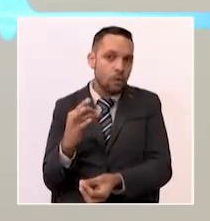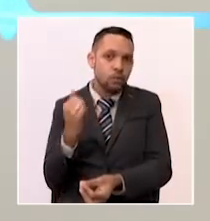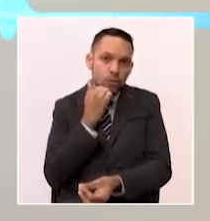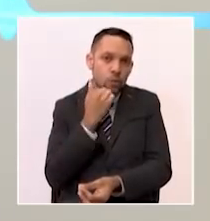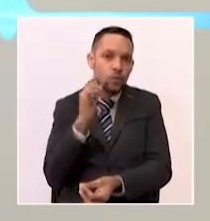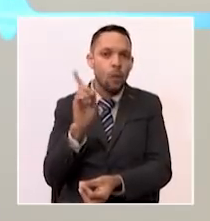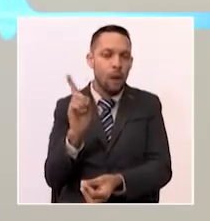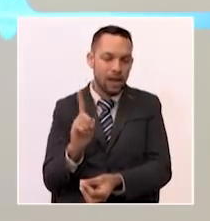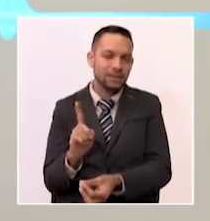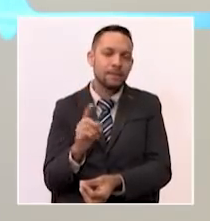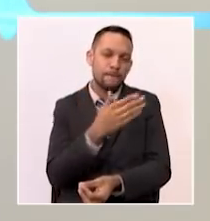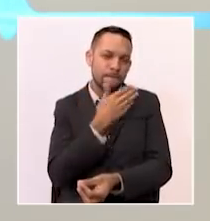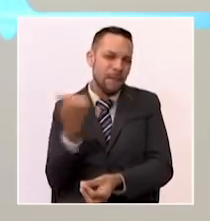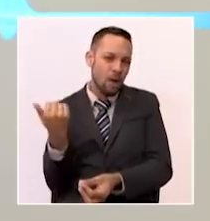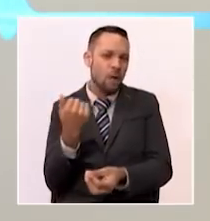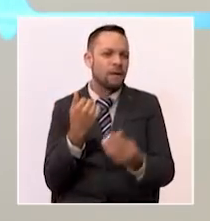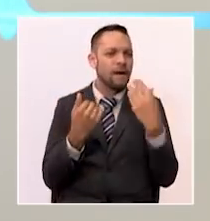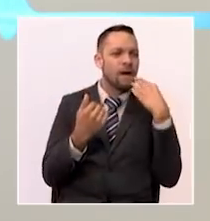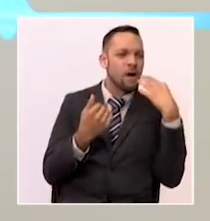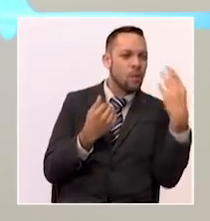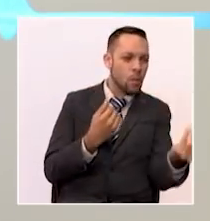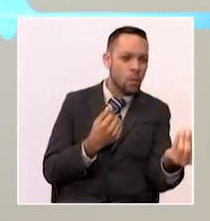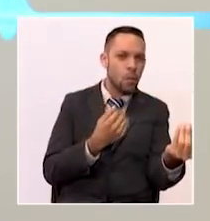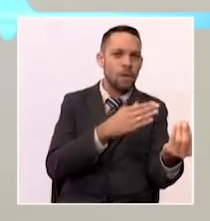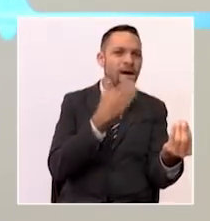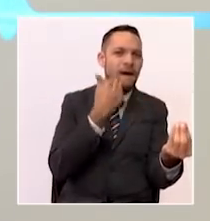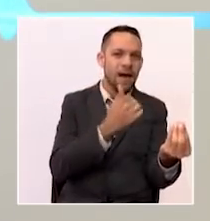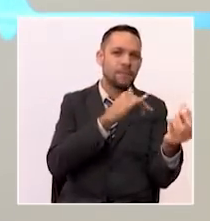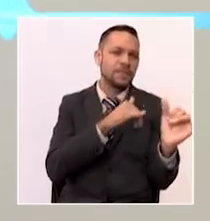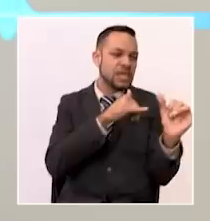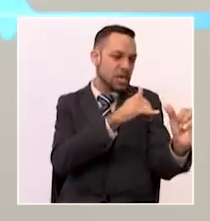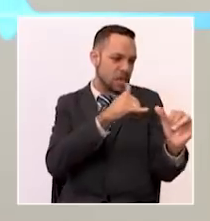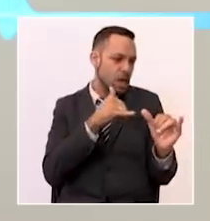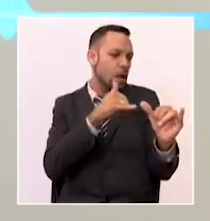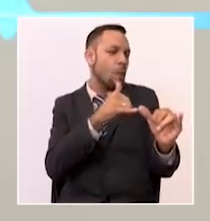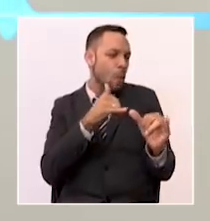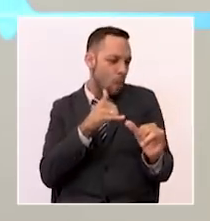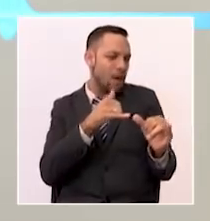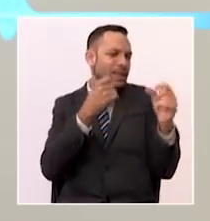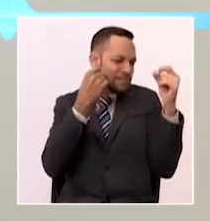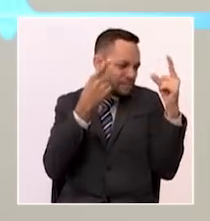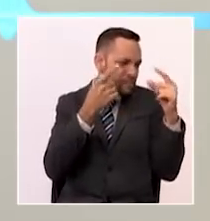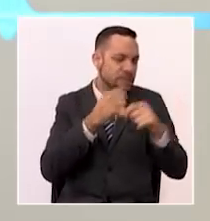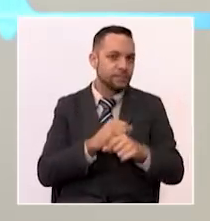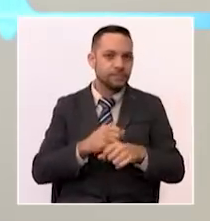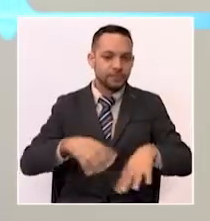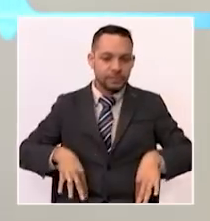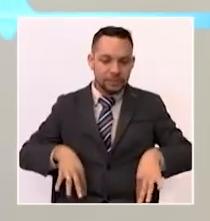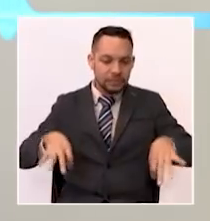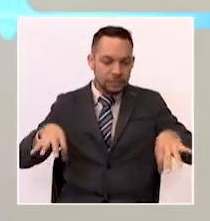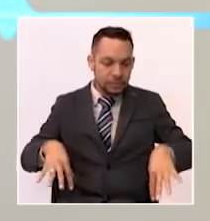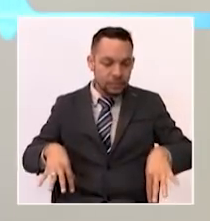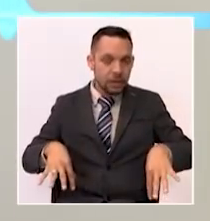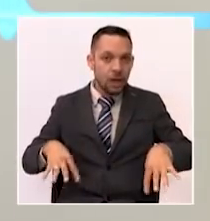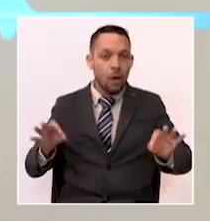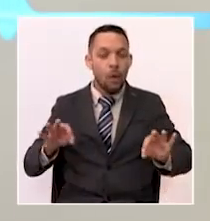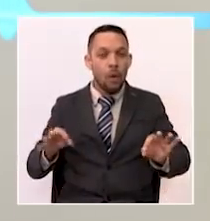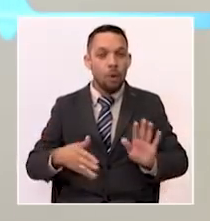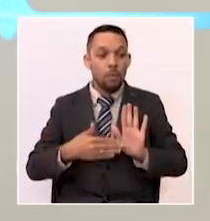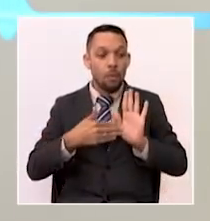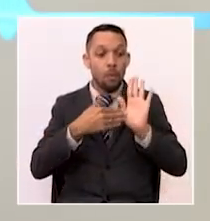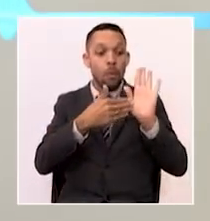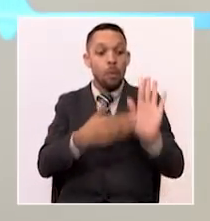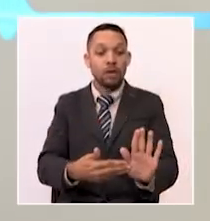fácil quizá uno entender de mujer qué es lo que le está pasando y simplemente quitarse la ropa interior y mostrar las lesiones que tiene no es tan